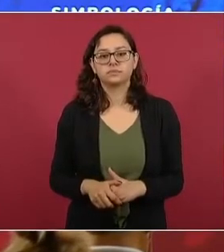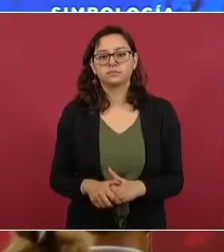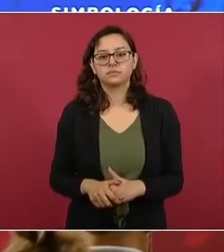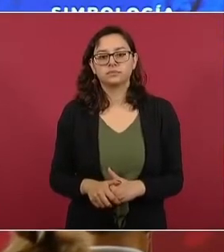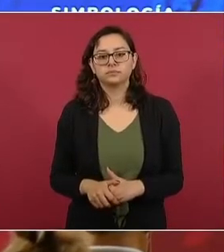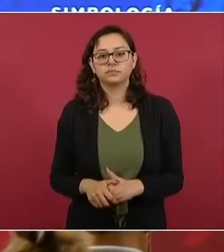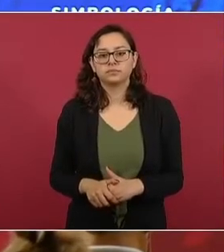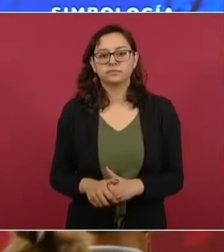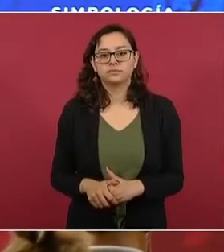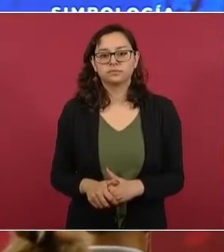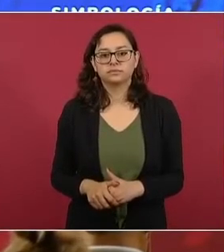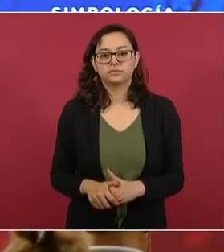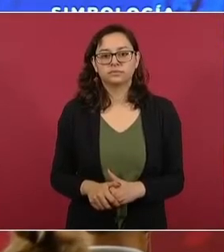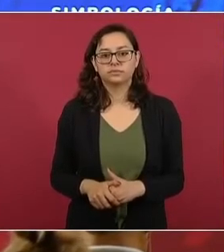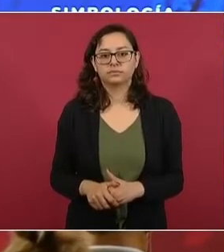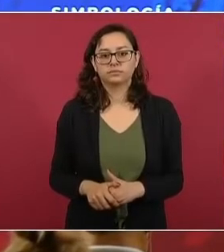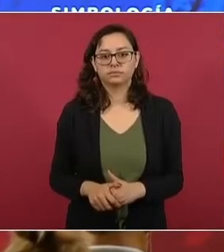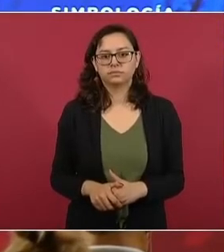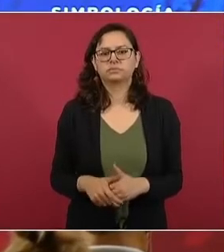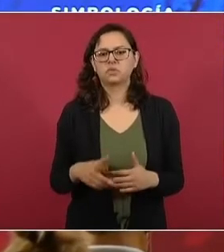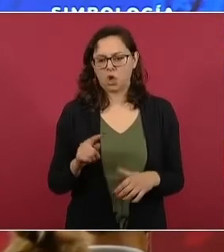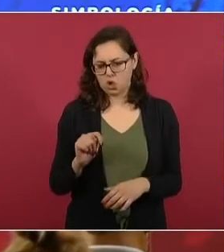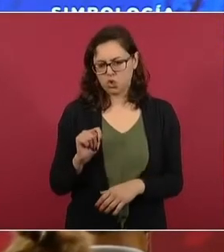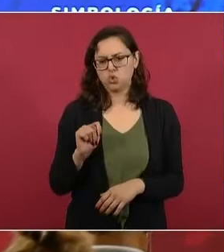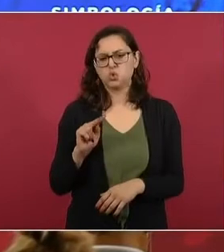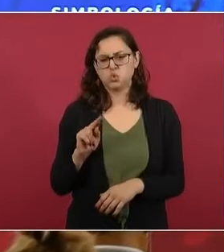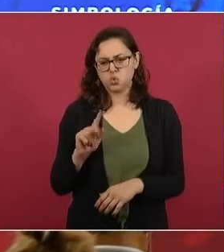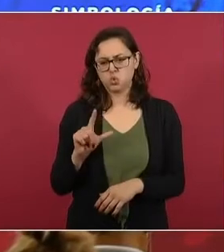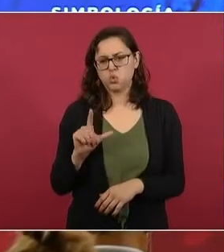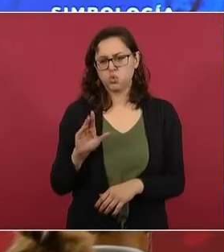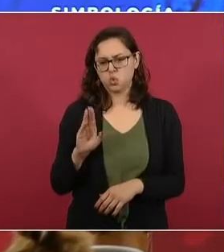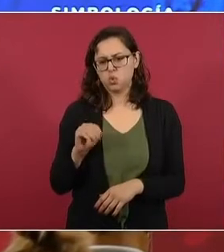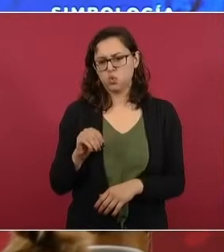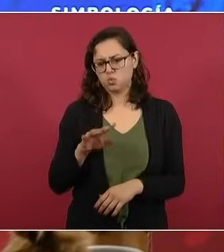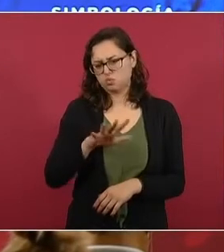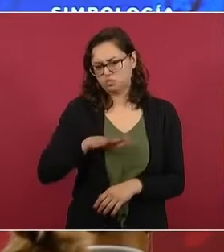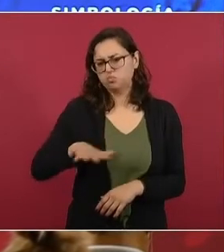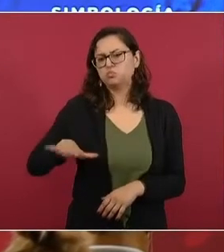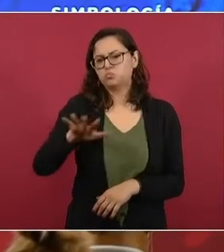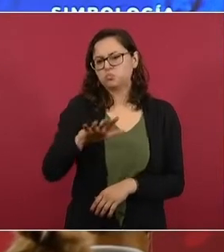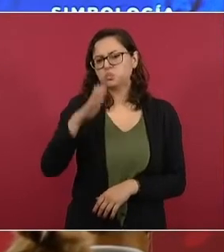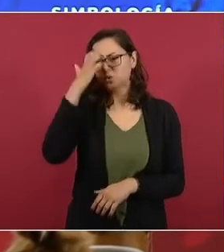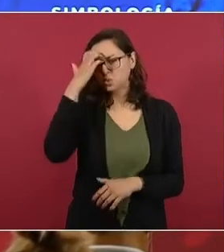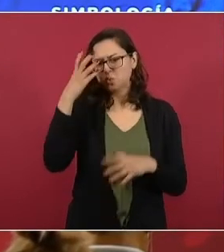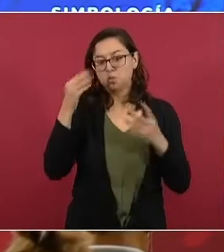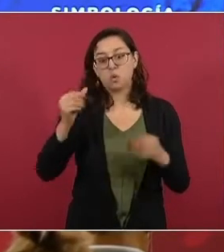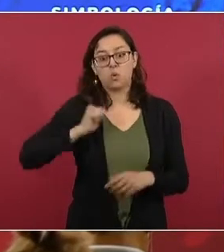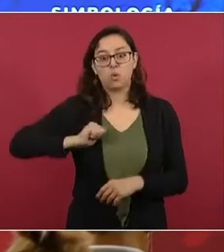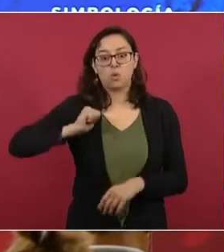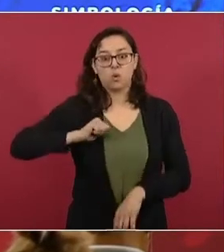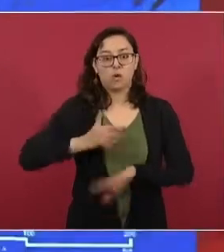este es Tulum, muchos conocen, es un puerto maya importantísimo.